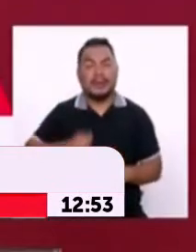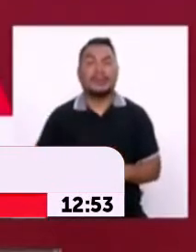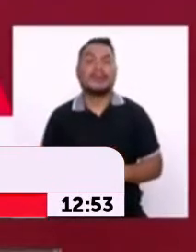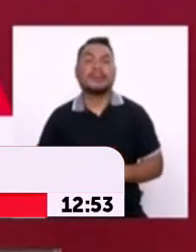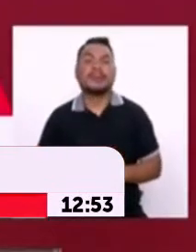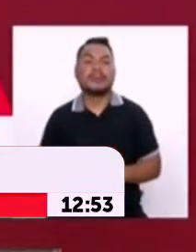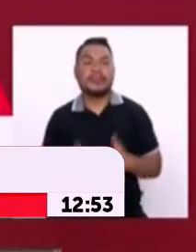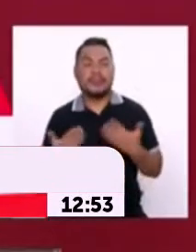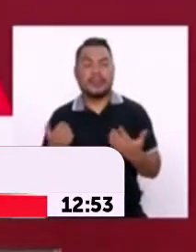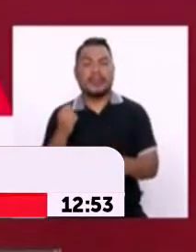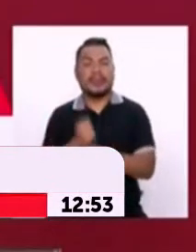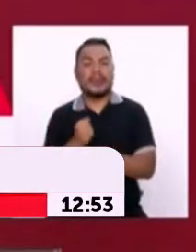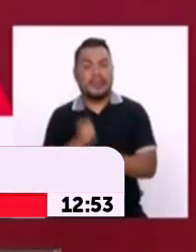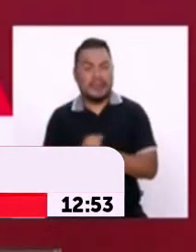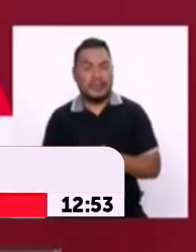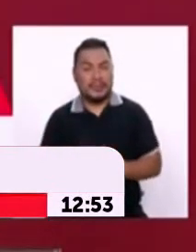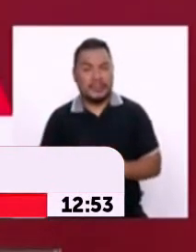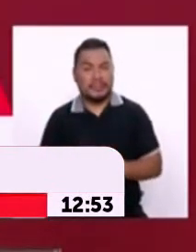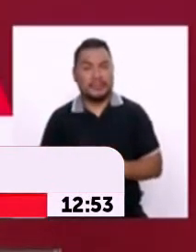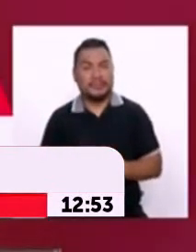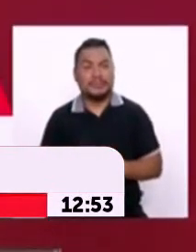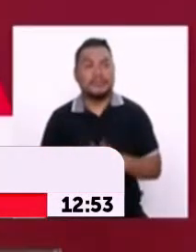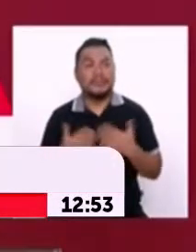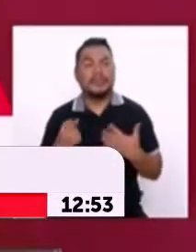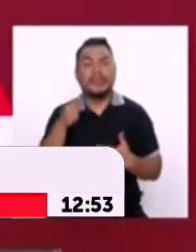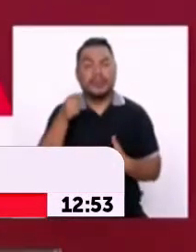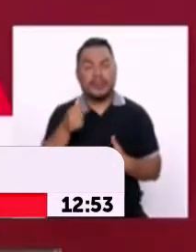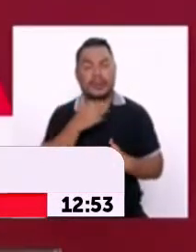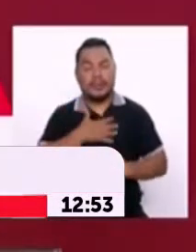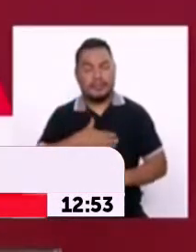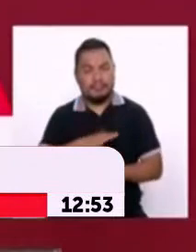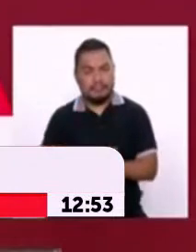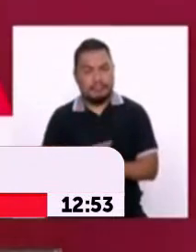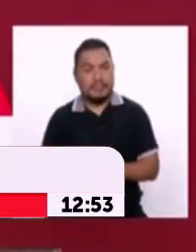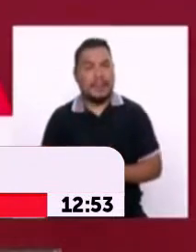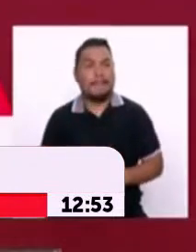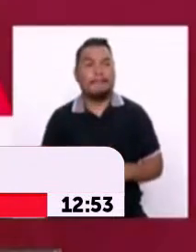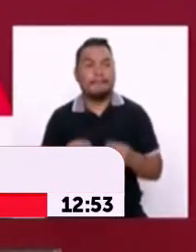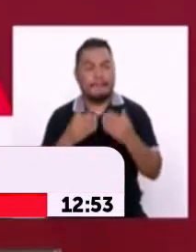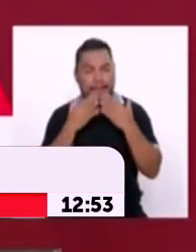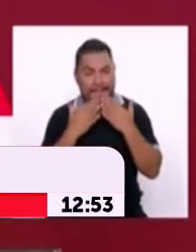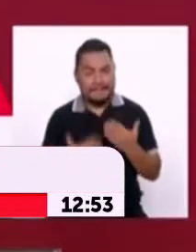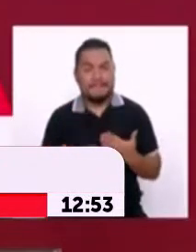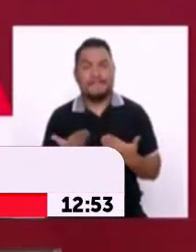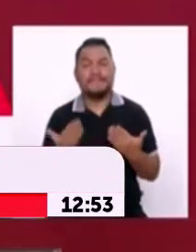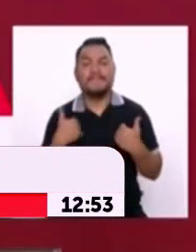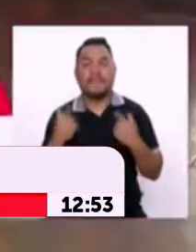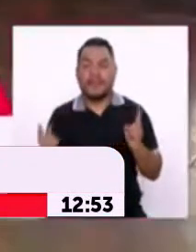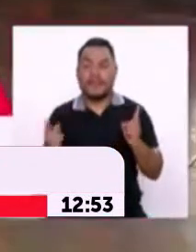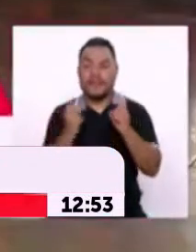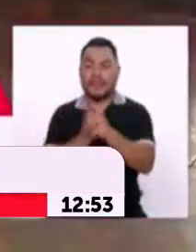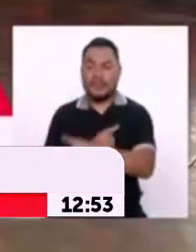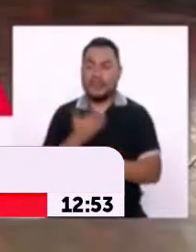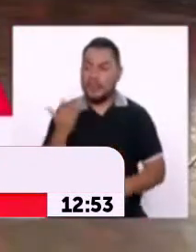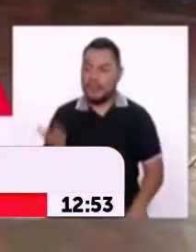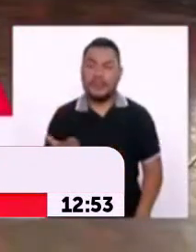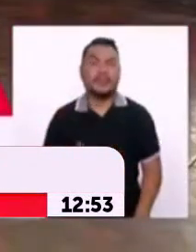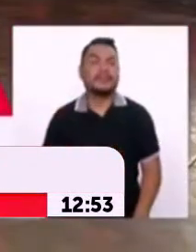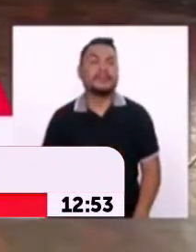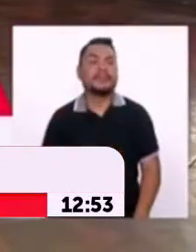alcaldes, trabajaremos para tu bienestar. Muchas gracias y le cedo las